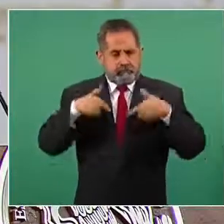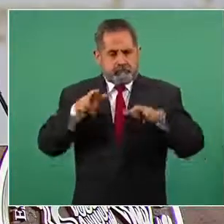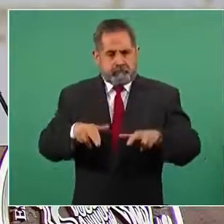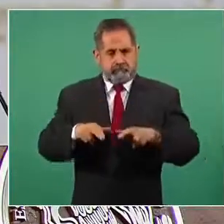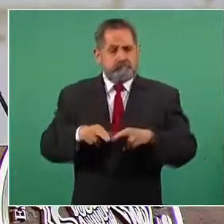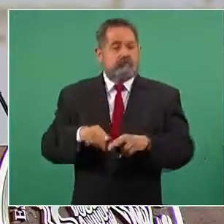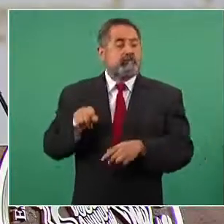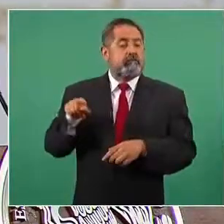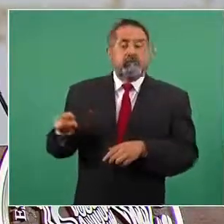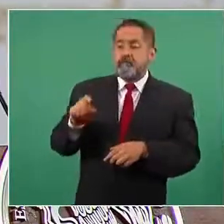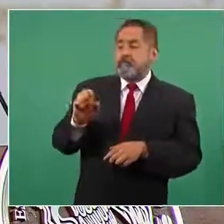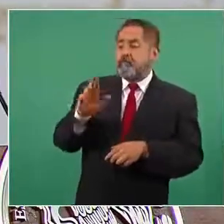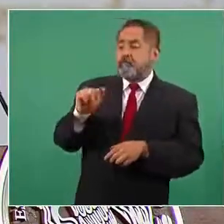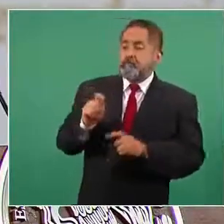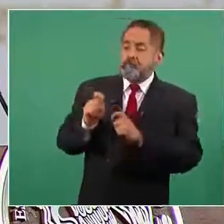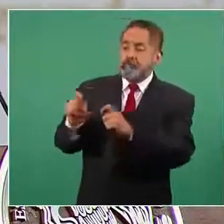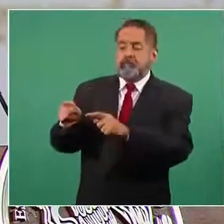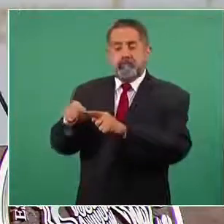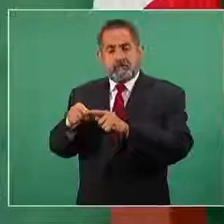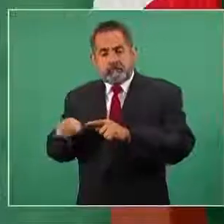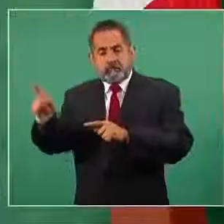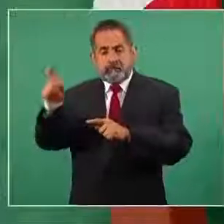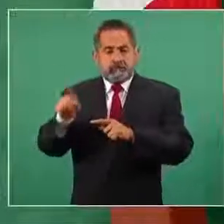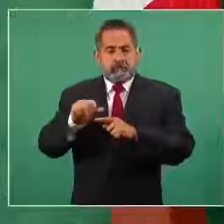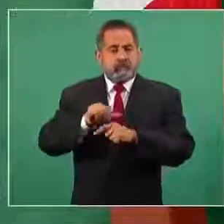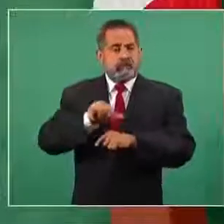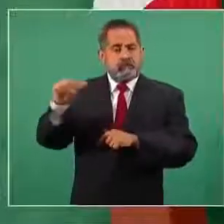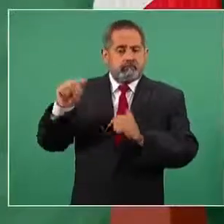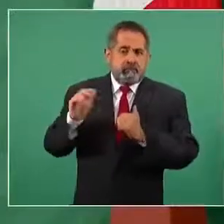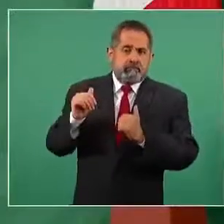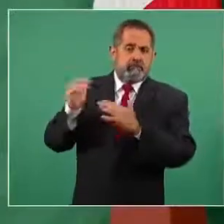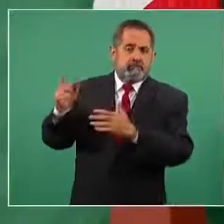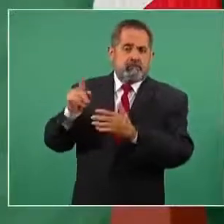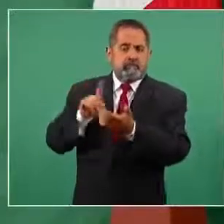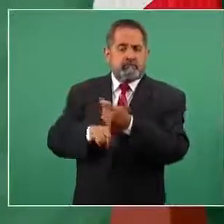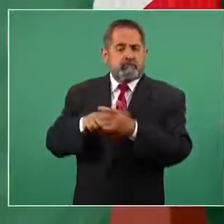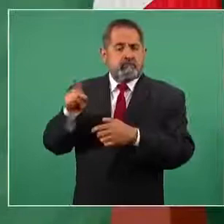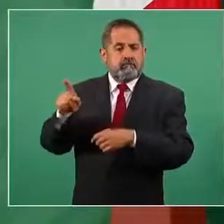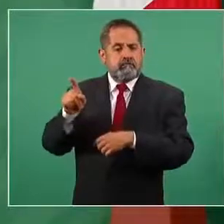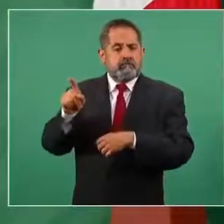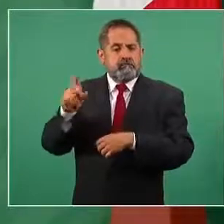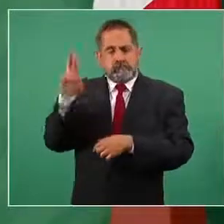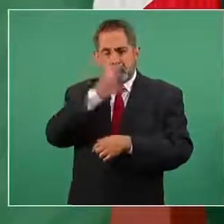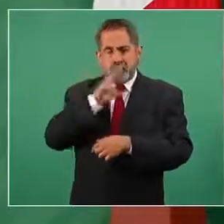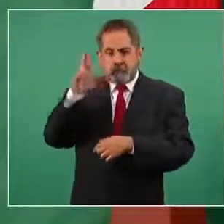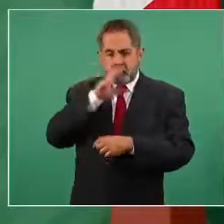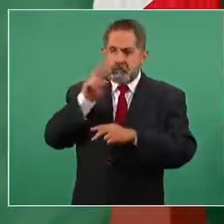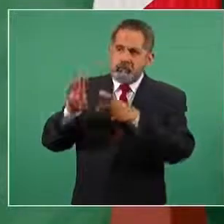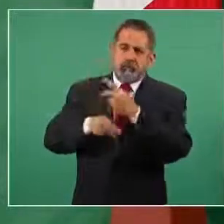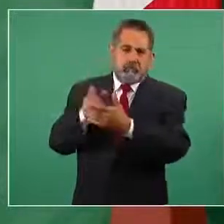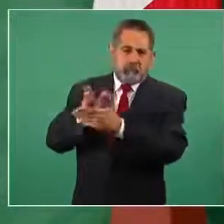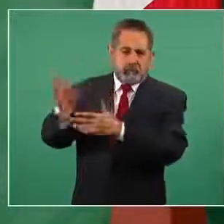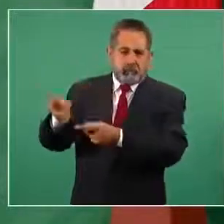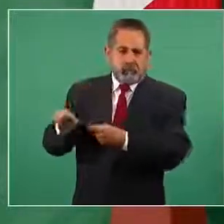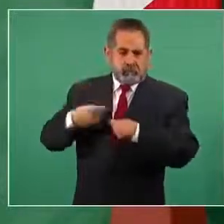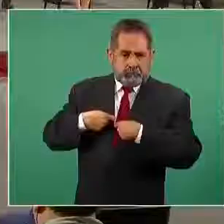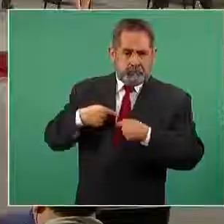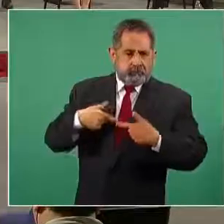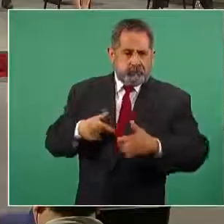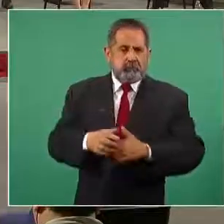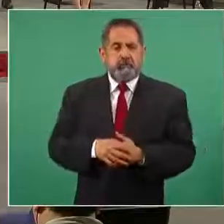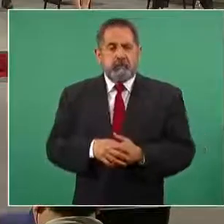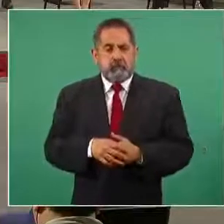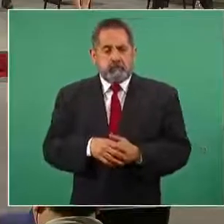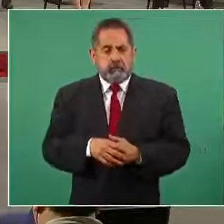señor presidente en una visita oficial en la que se encuentra actualmente en la Federación Rusa. En primer lugar, los